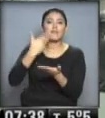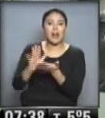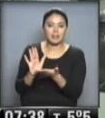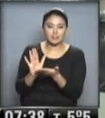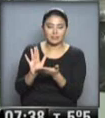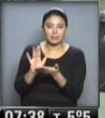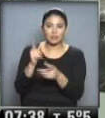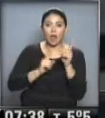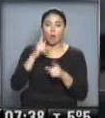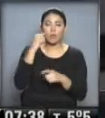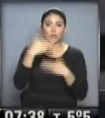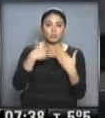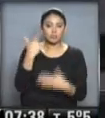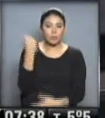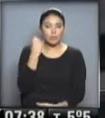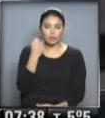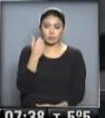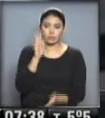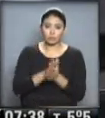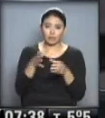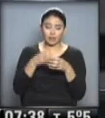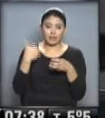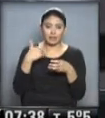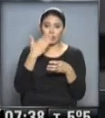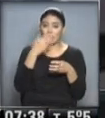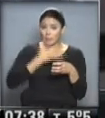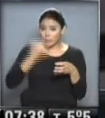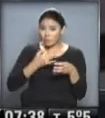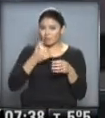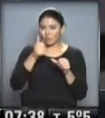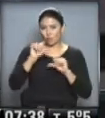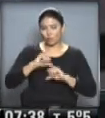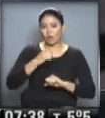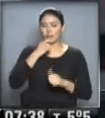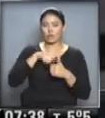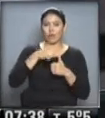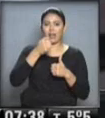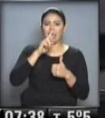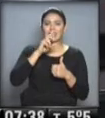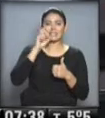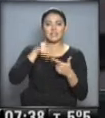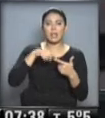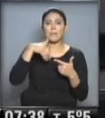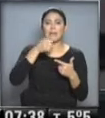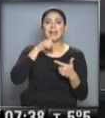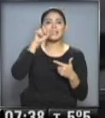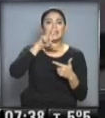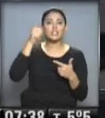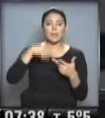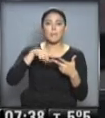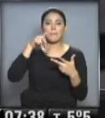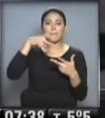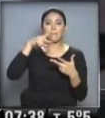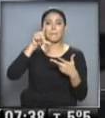a alguna situación de jugadores históricos de Argentinos Juniors, que la verdad no estaban rindiendo bien, el caso de Garcés, de Matellán y de Diego Placente.